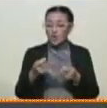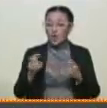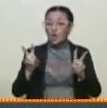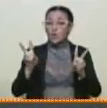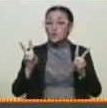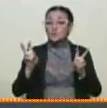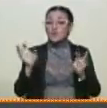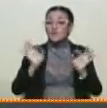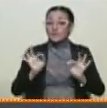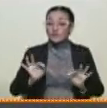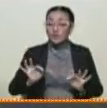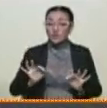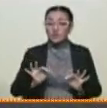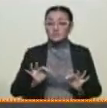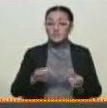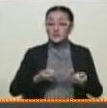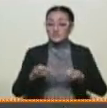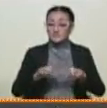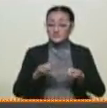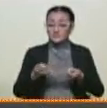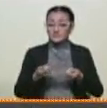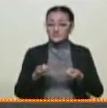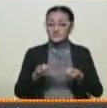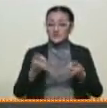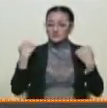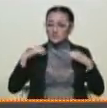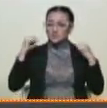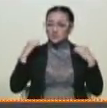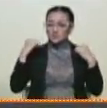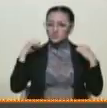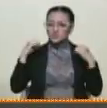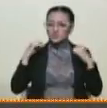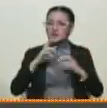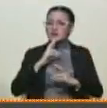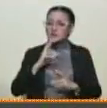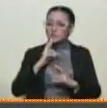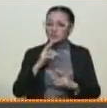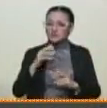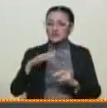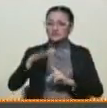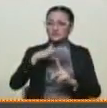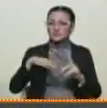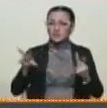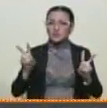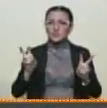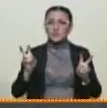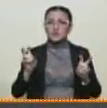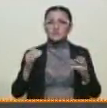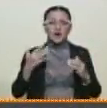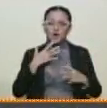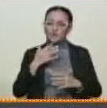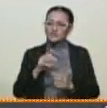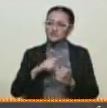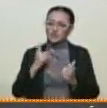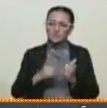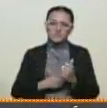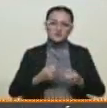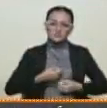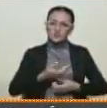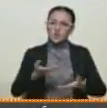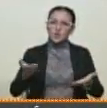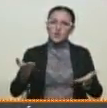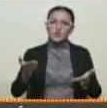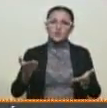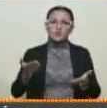del campo financiero que estamos ensayando producto de las nuevas situaciones. Y bueno, tiene toda mi confianza para que esa